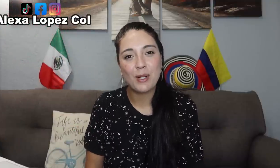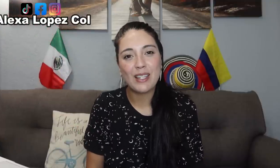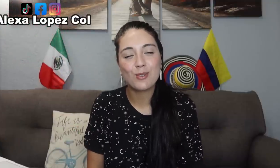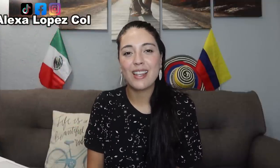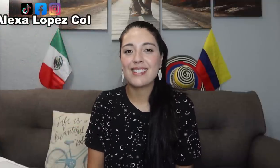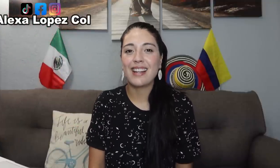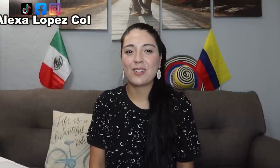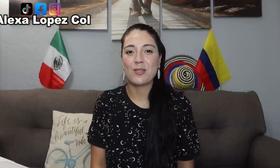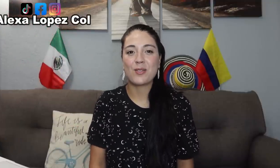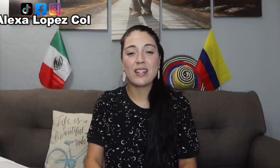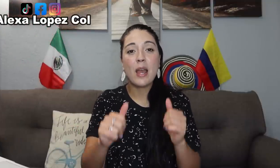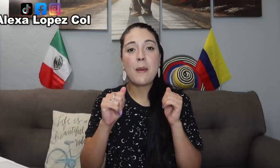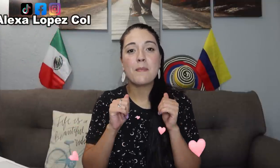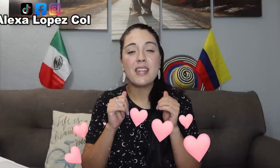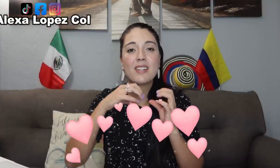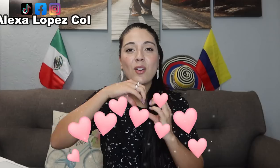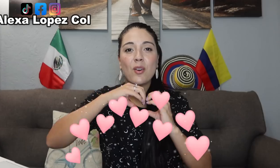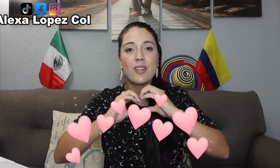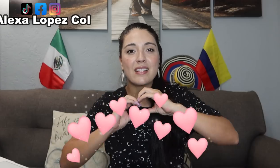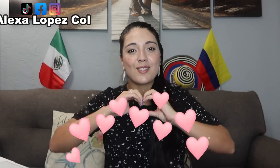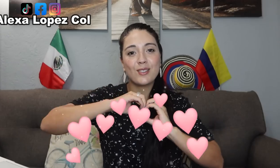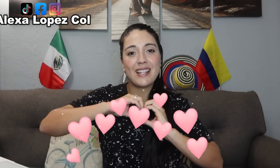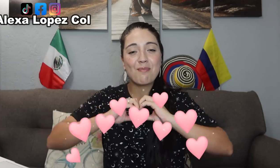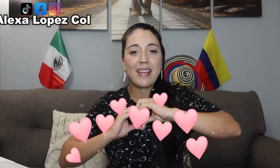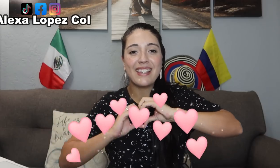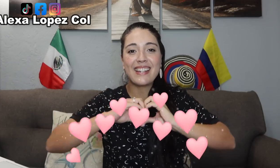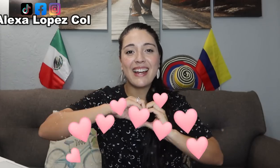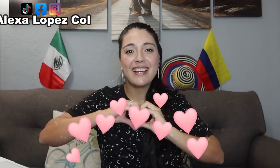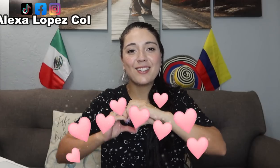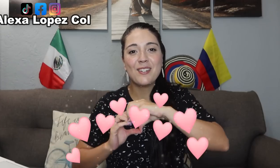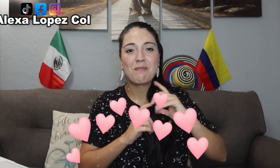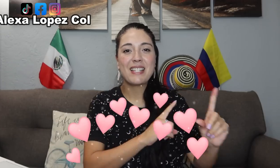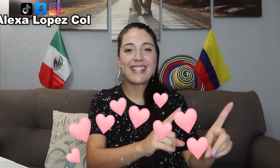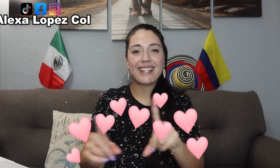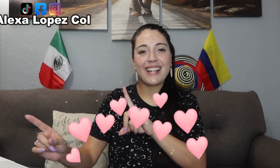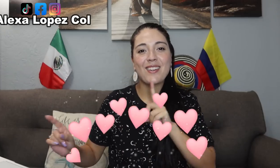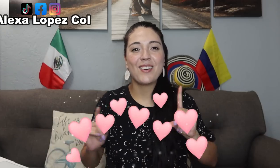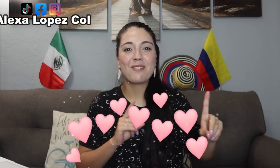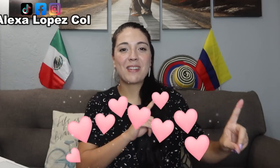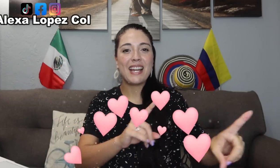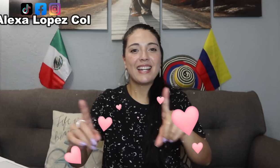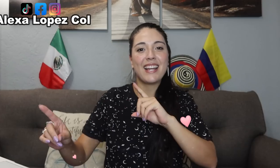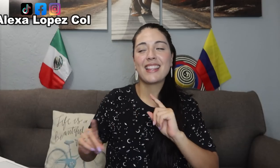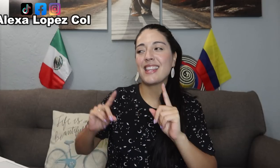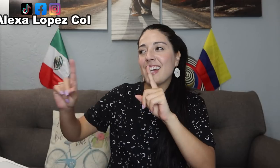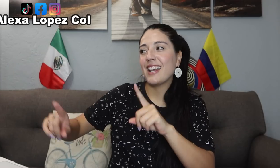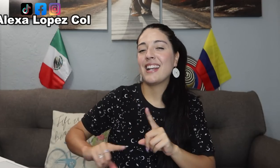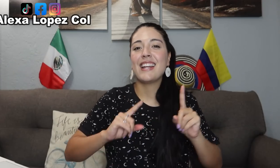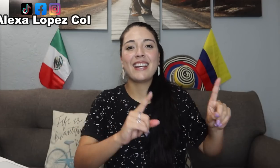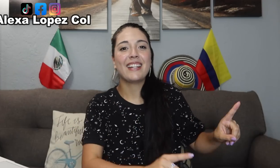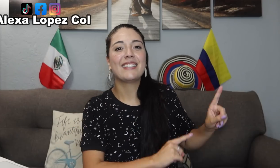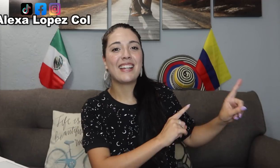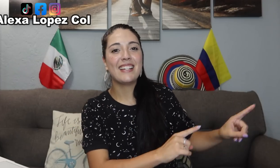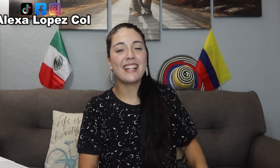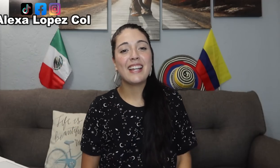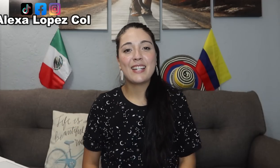frase favorita, ustedes ya la conocen. Mi corazón es mexicano, mi sangre colombiana,